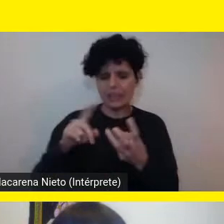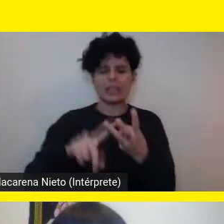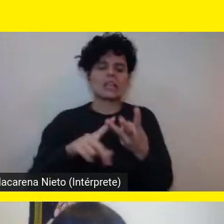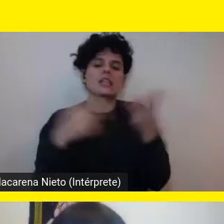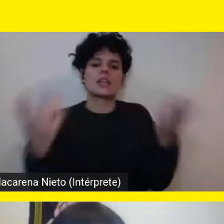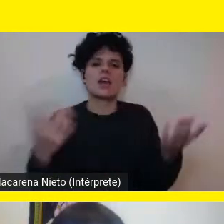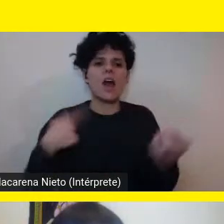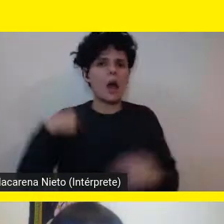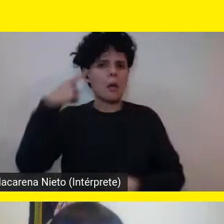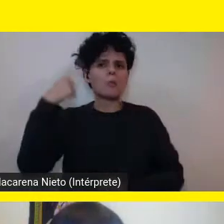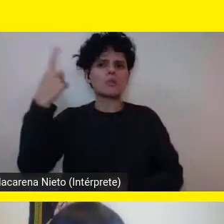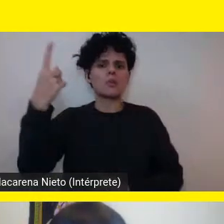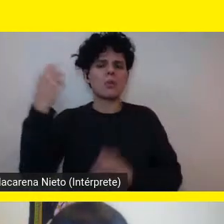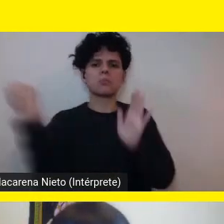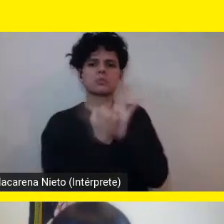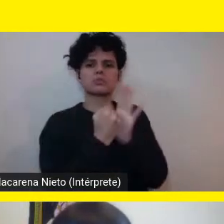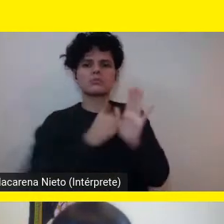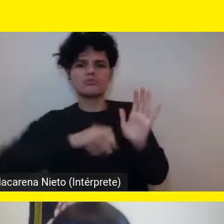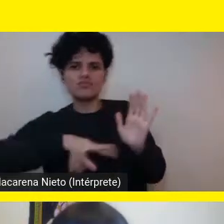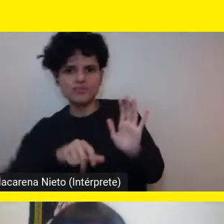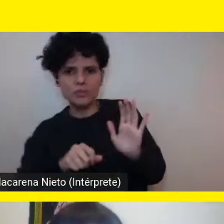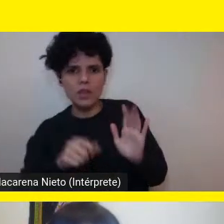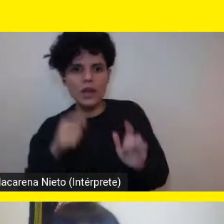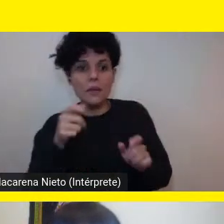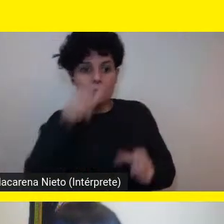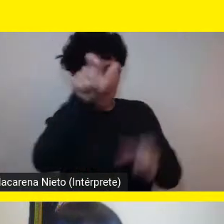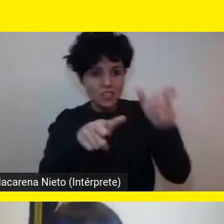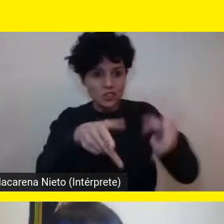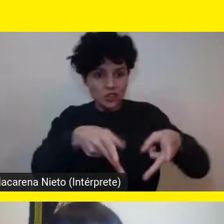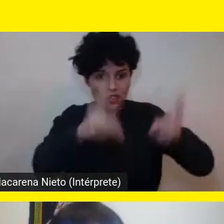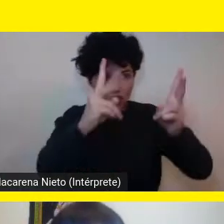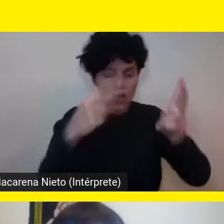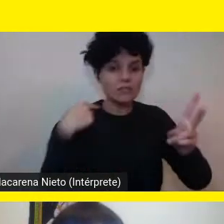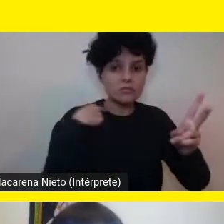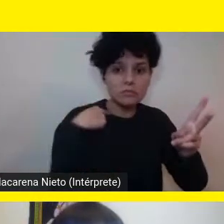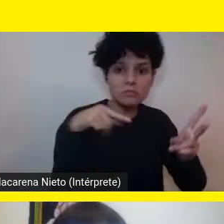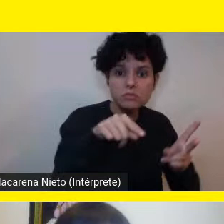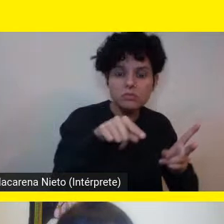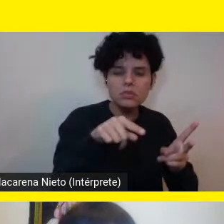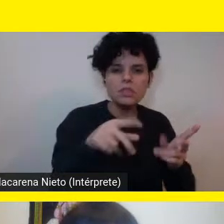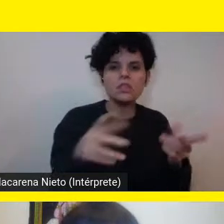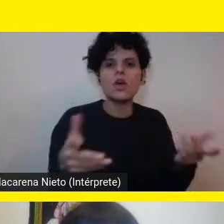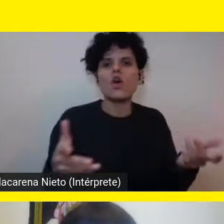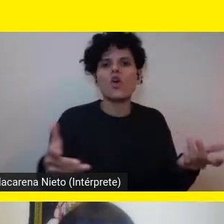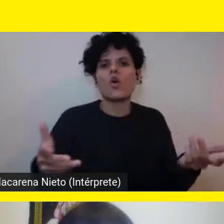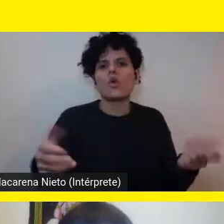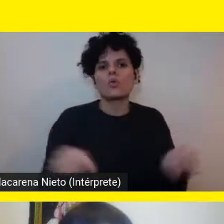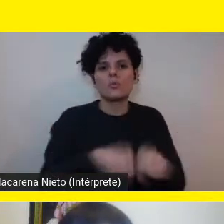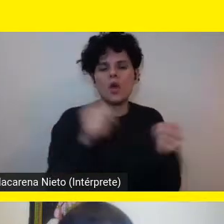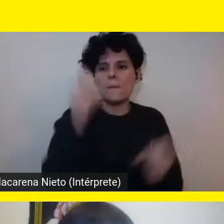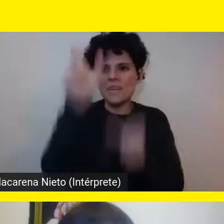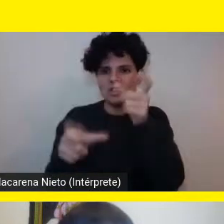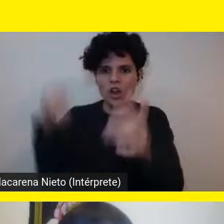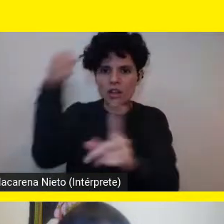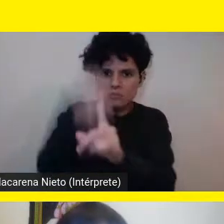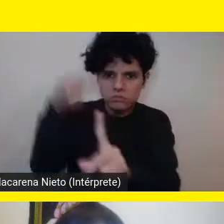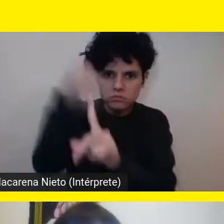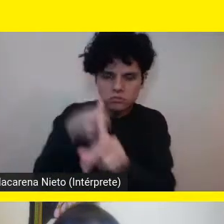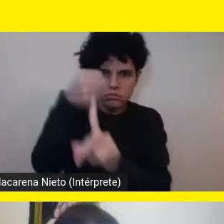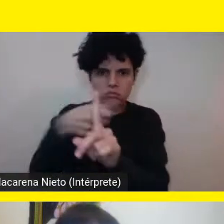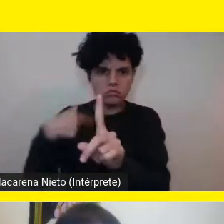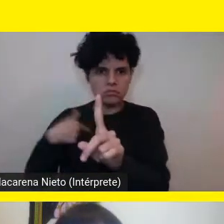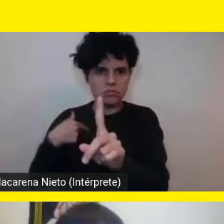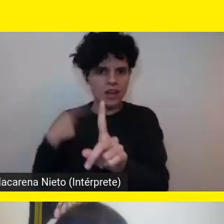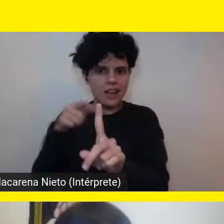y un respaldo a los violadores de derechos humanos o a los agresores de las mujeres. Hay un encubrimiento.